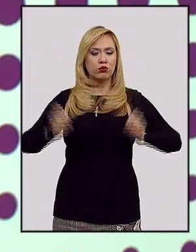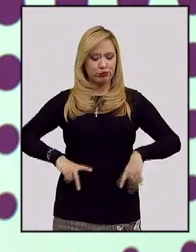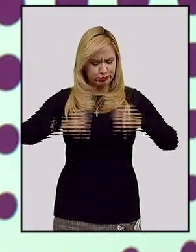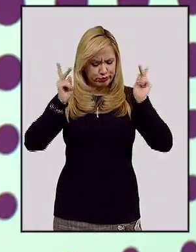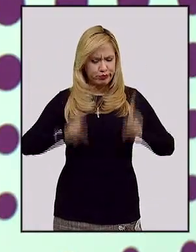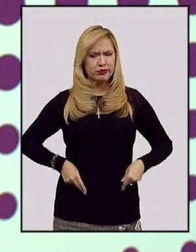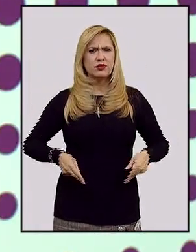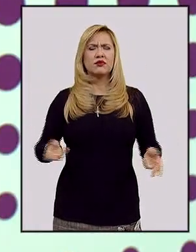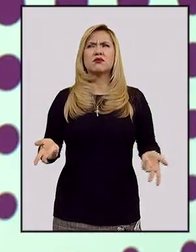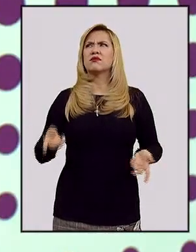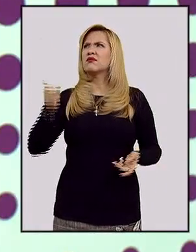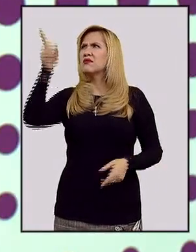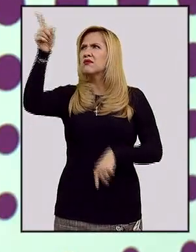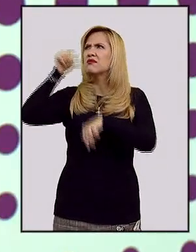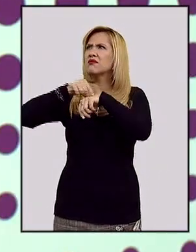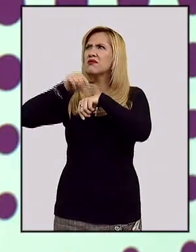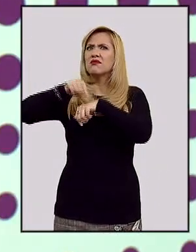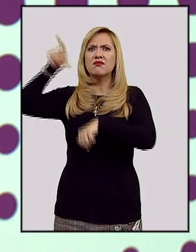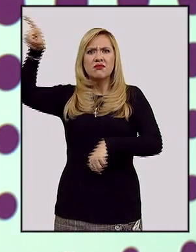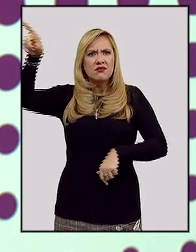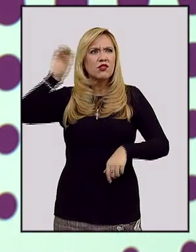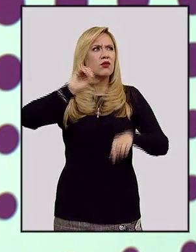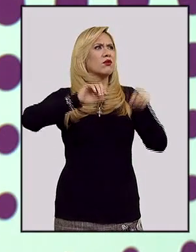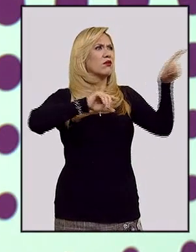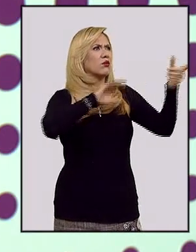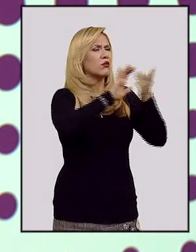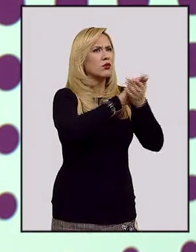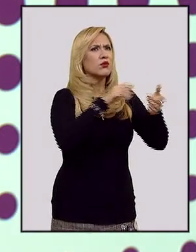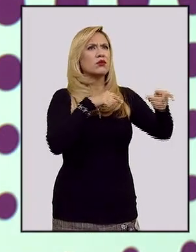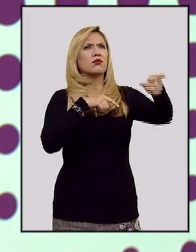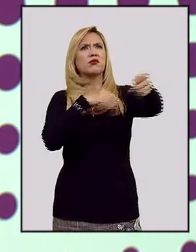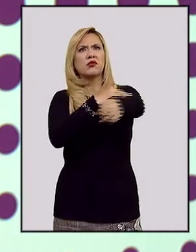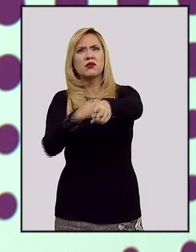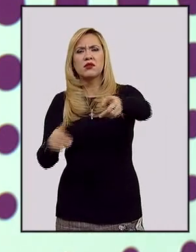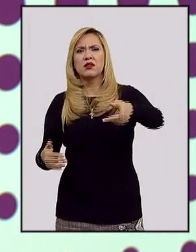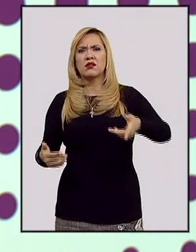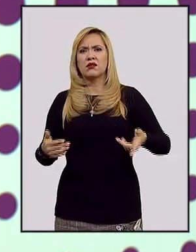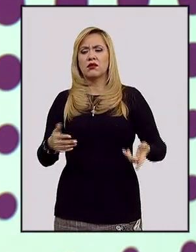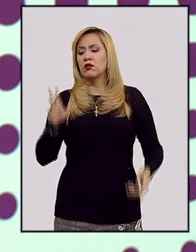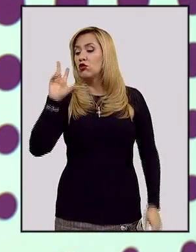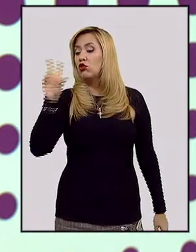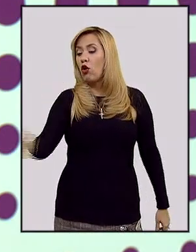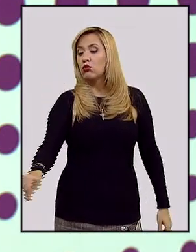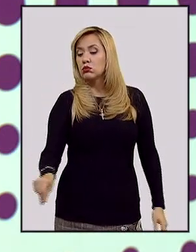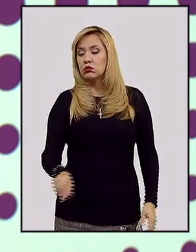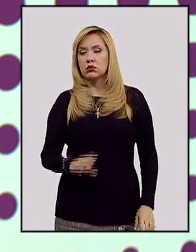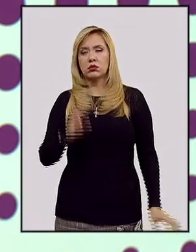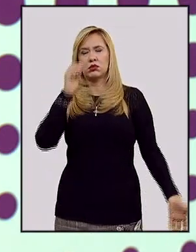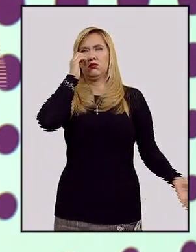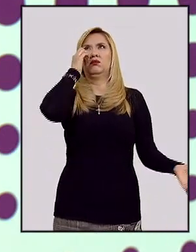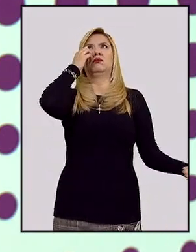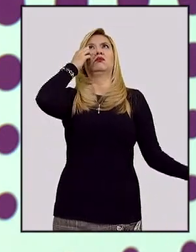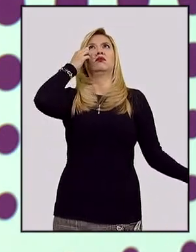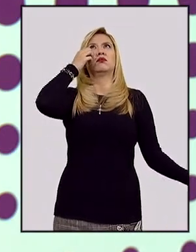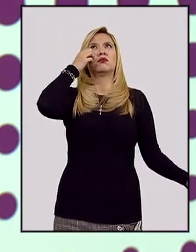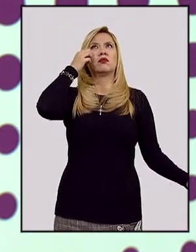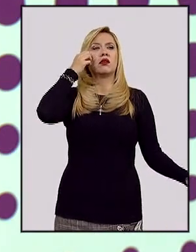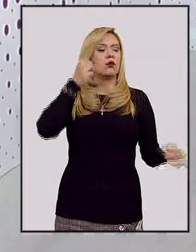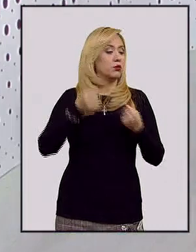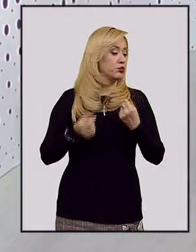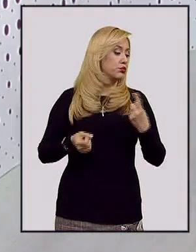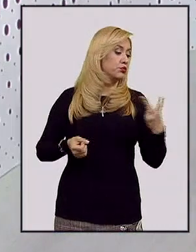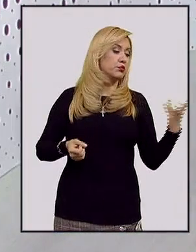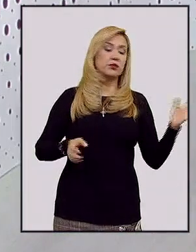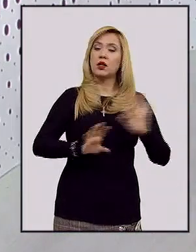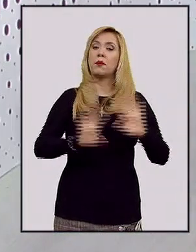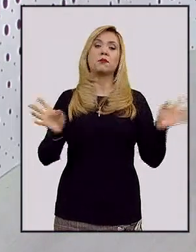desde el personal de salud o desde otras personas que yo decido que tú ya no debes de tener más hijos. Claro, sí, porque ya tienes varios y entonces te voy